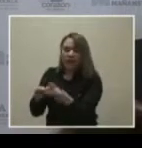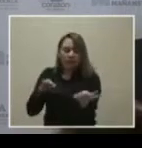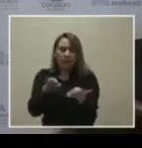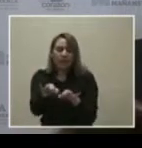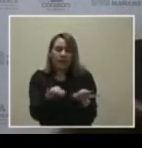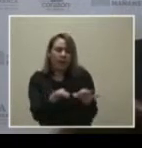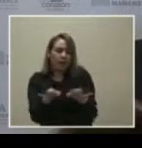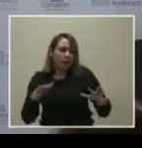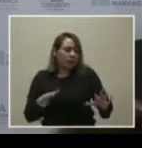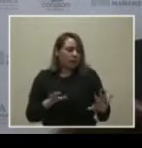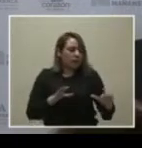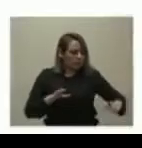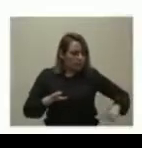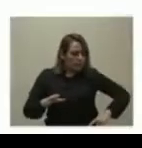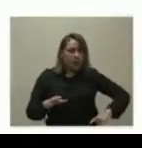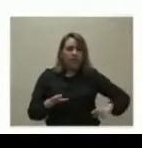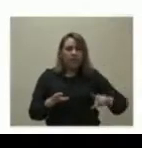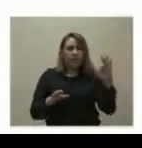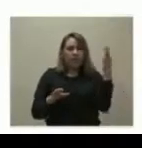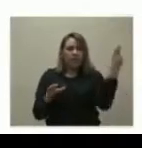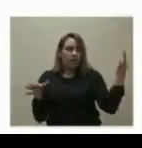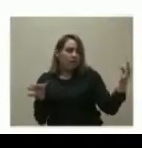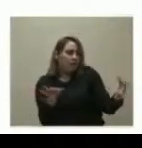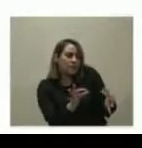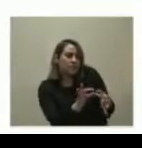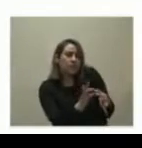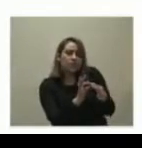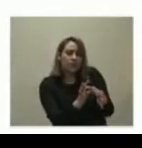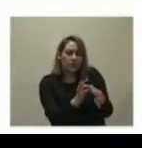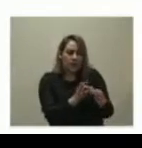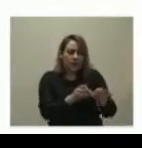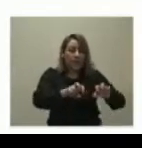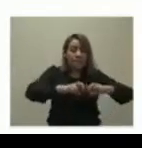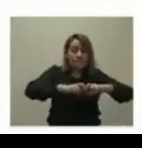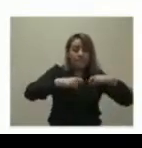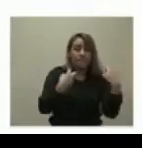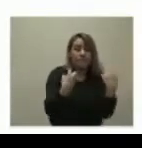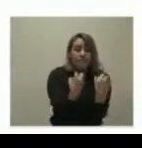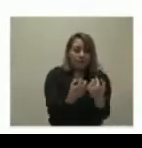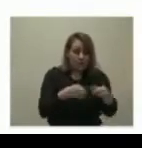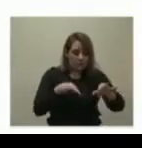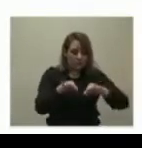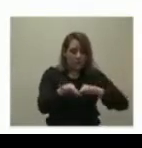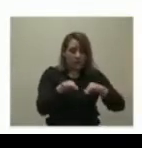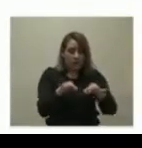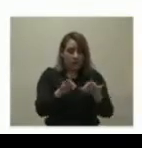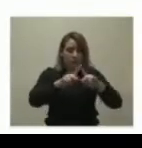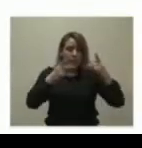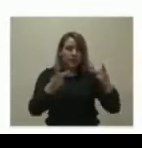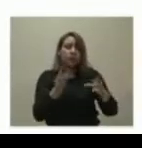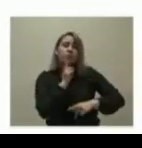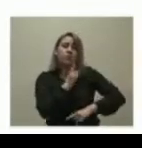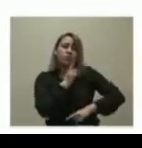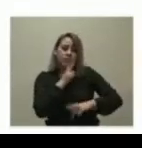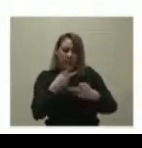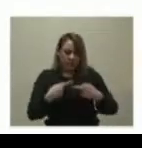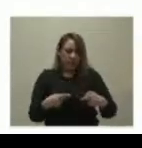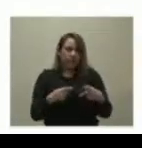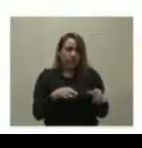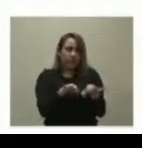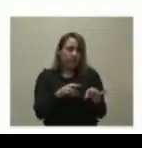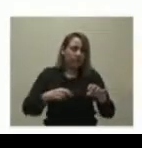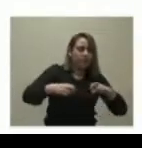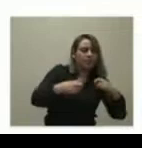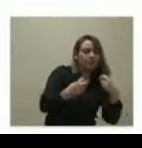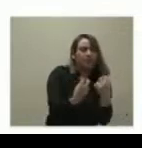en una mesa de trabajo con periodistas y organizaciones locales, nacionales e internacionales especializadas